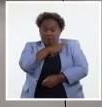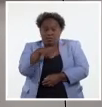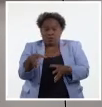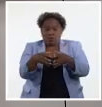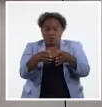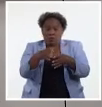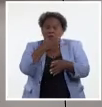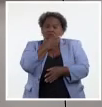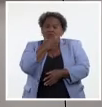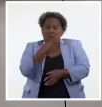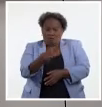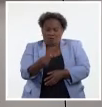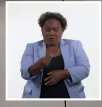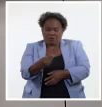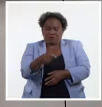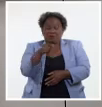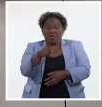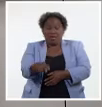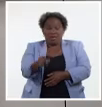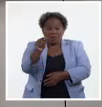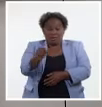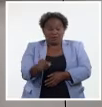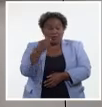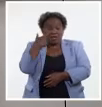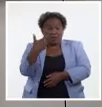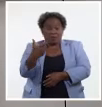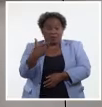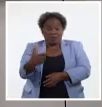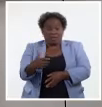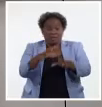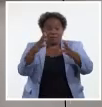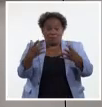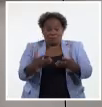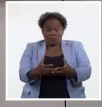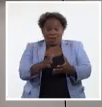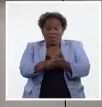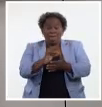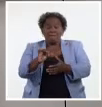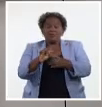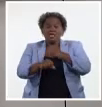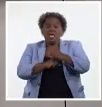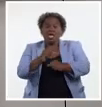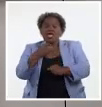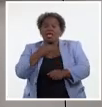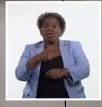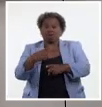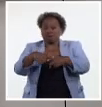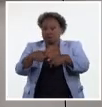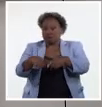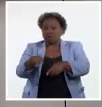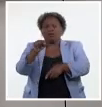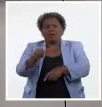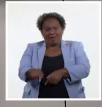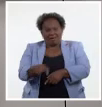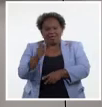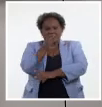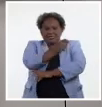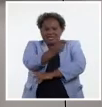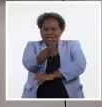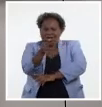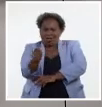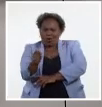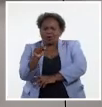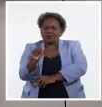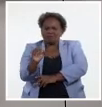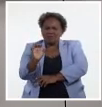cadetes. Figuras de la élite mundial como Marlon Jan, Miguel Ángel López y Osniel Melgarejo han pasado por sus manos, por solo citar algunos